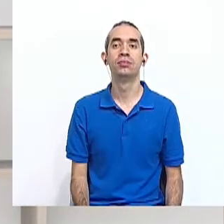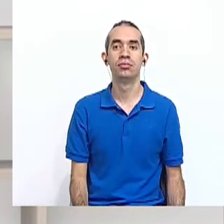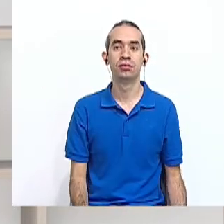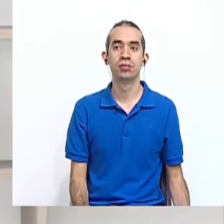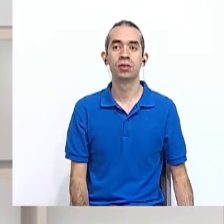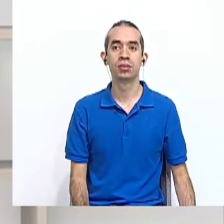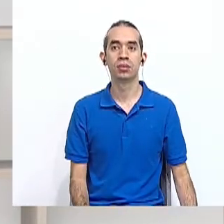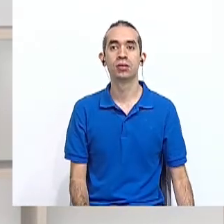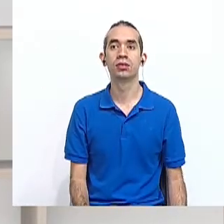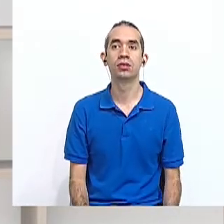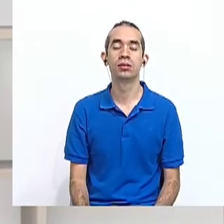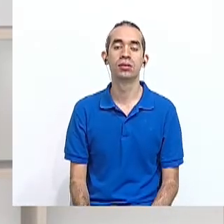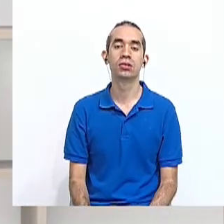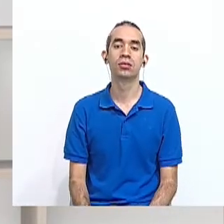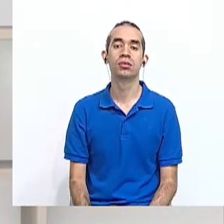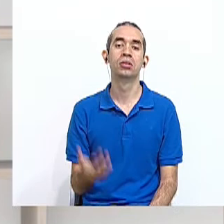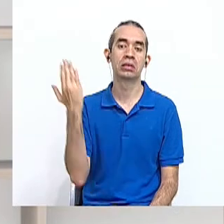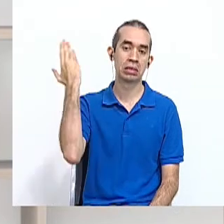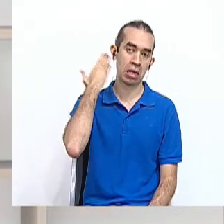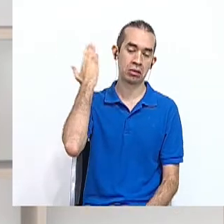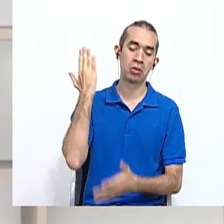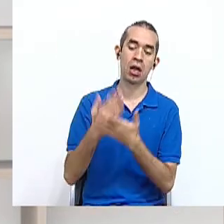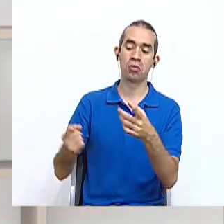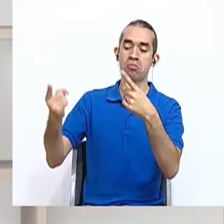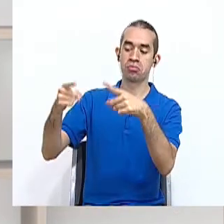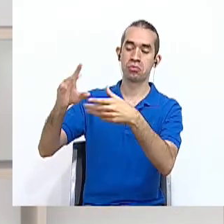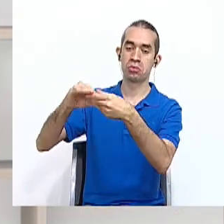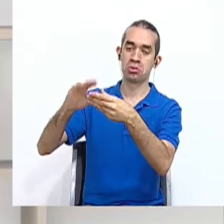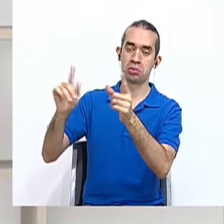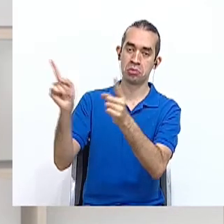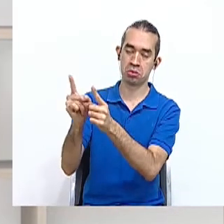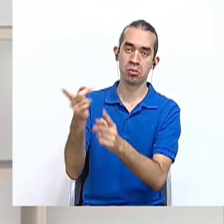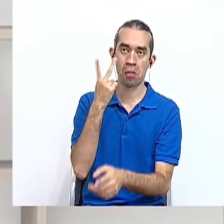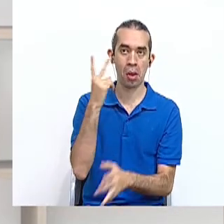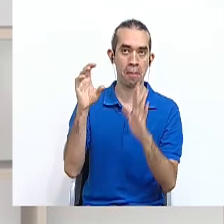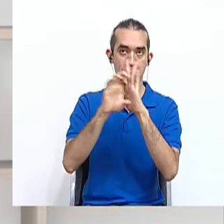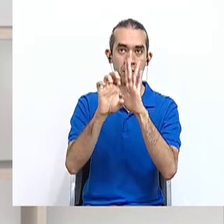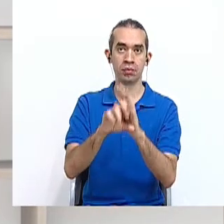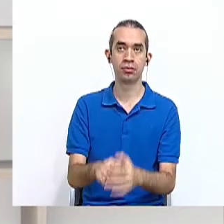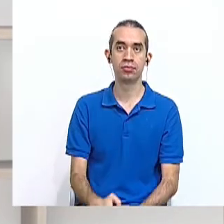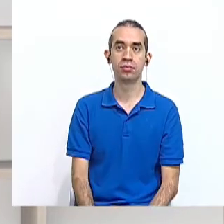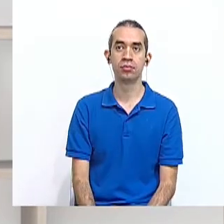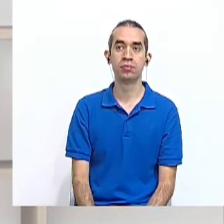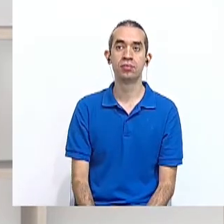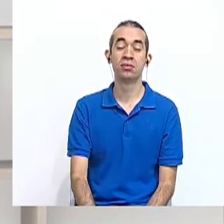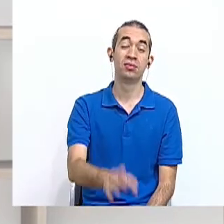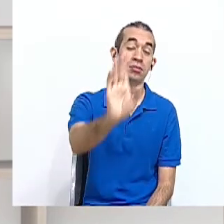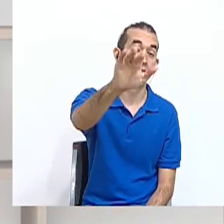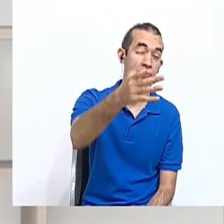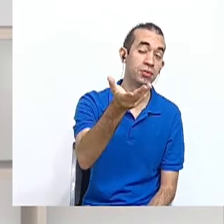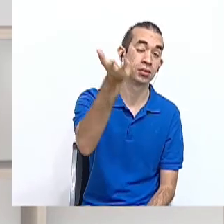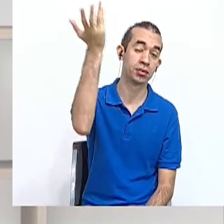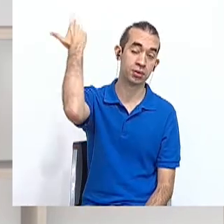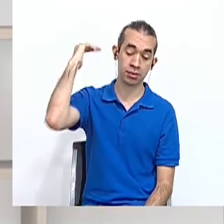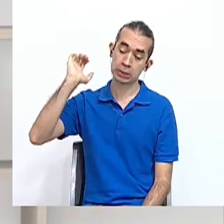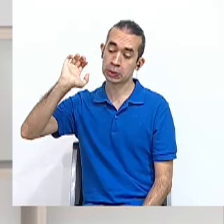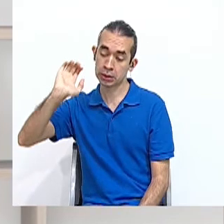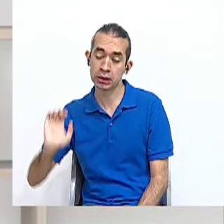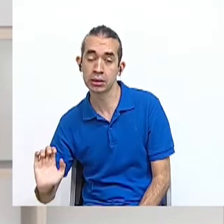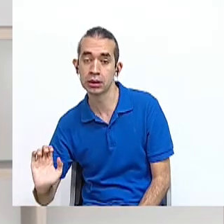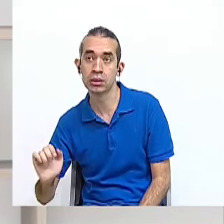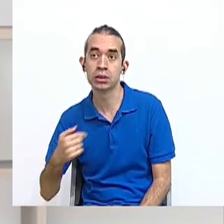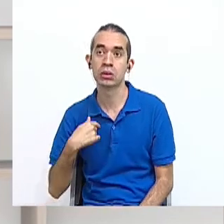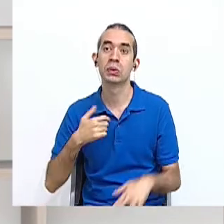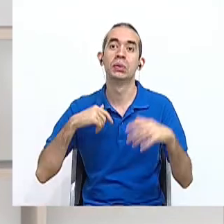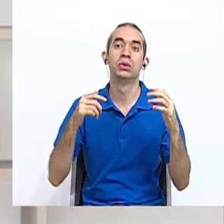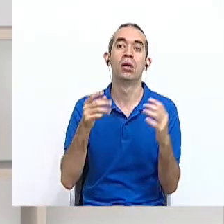la anécdota nos va a contar un hecho o una historia. Vamos a ver el ejemplo. Una vez, cuando yo era muy